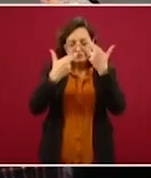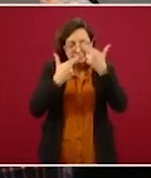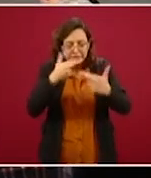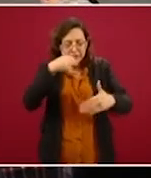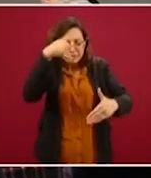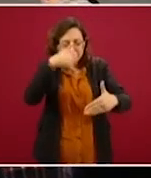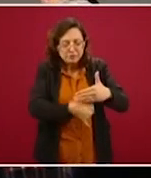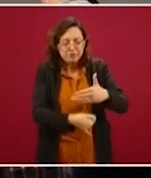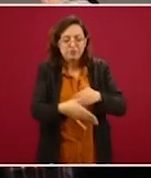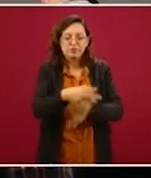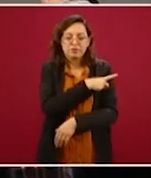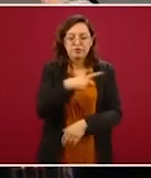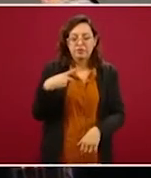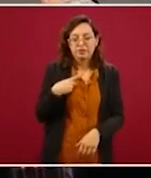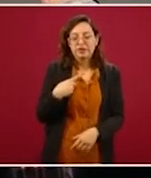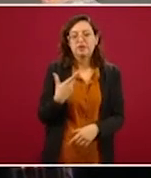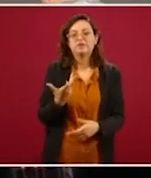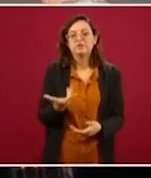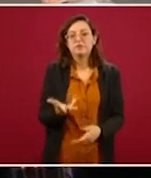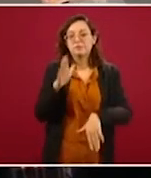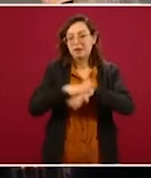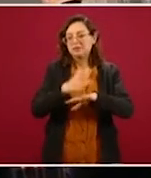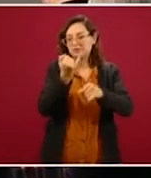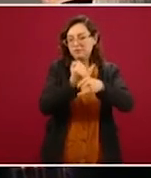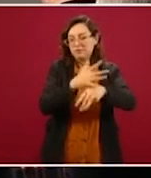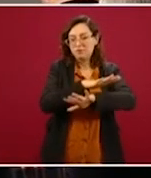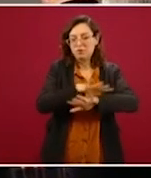ahondaran tanto